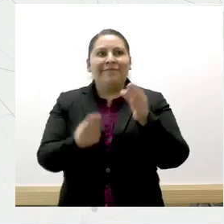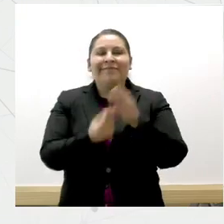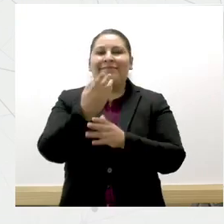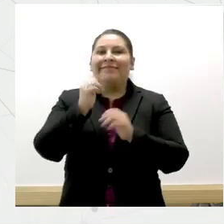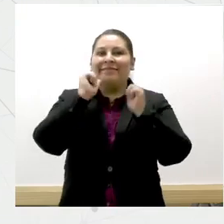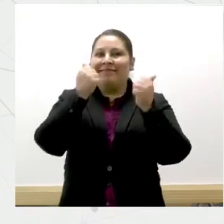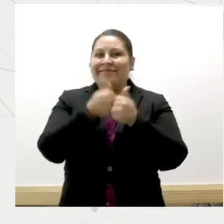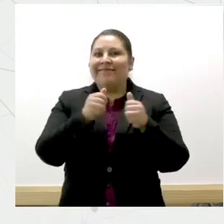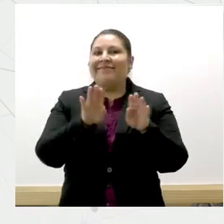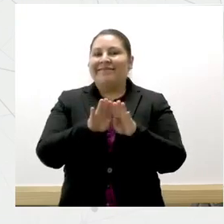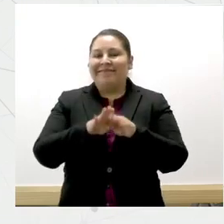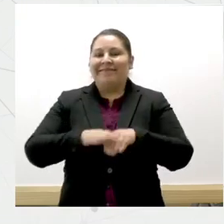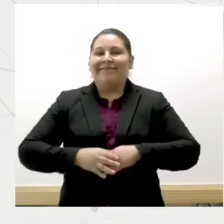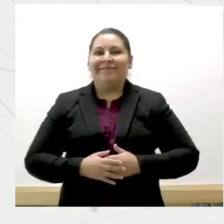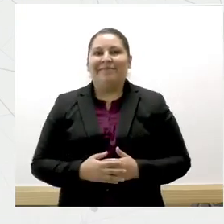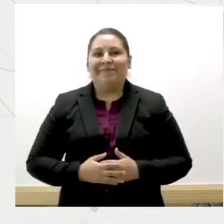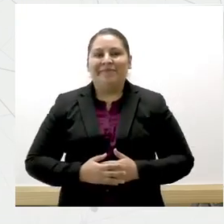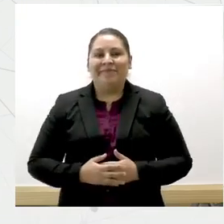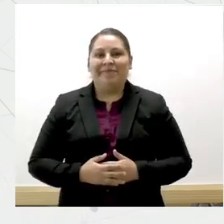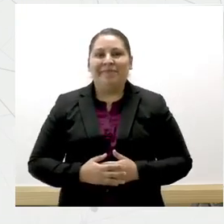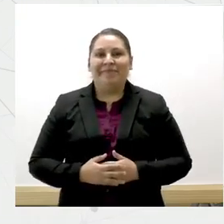con esta asociación.